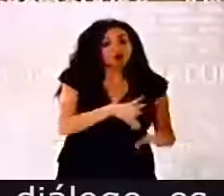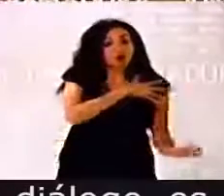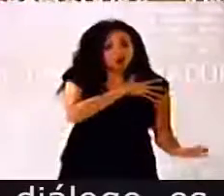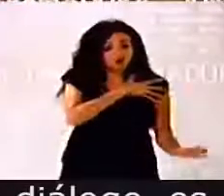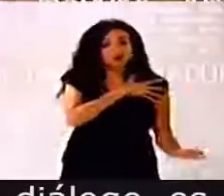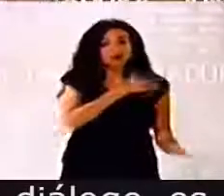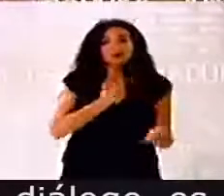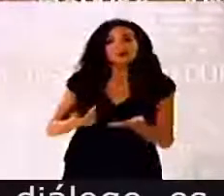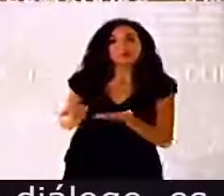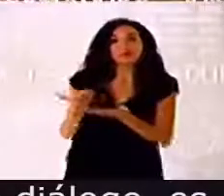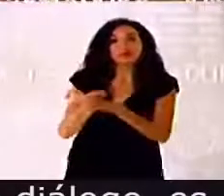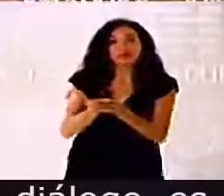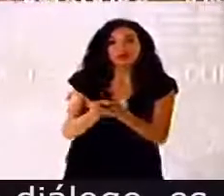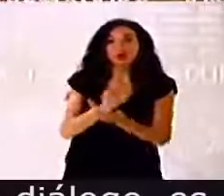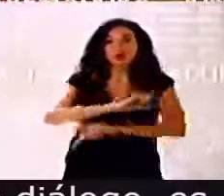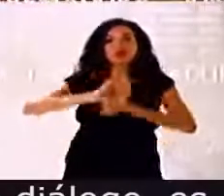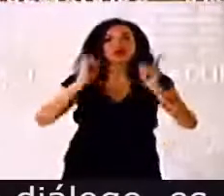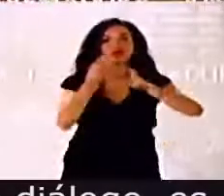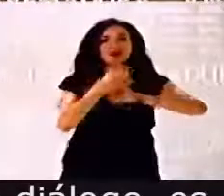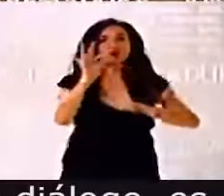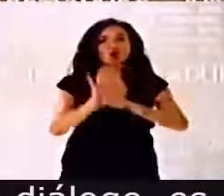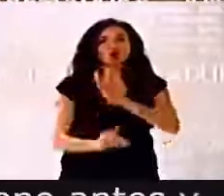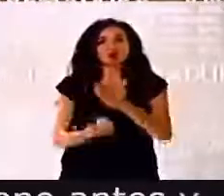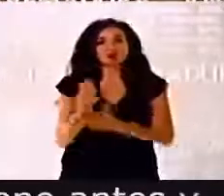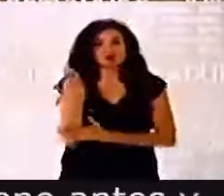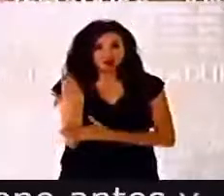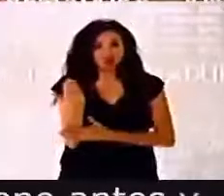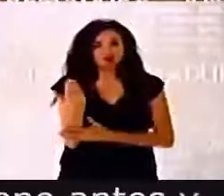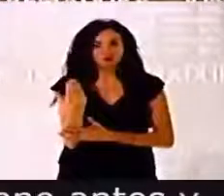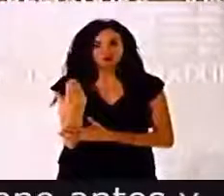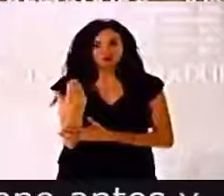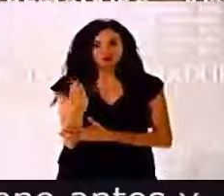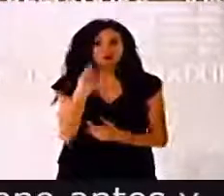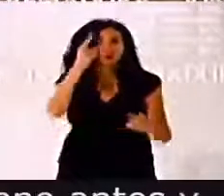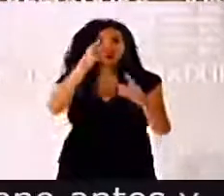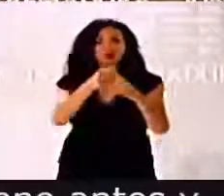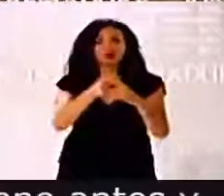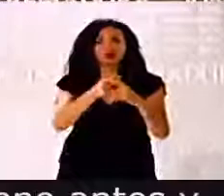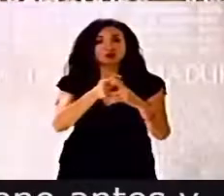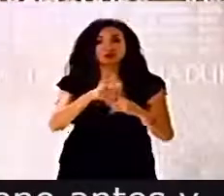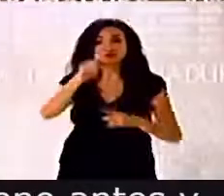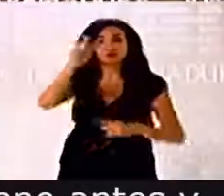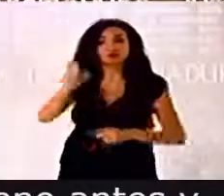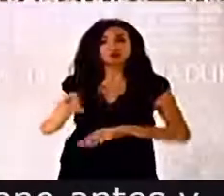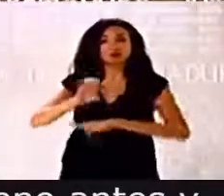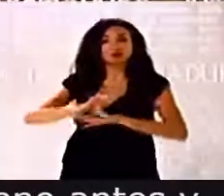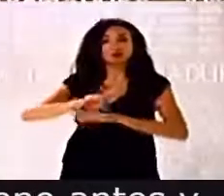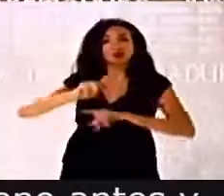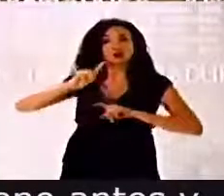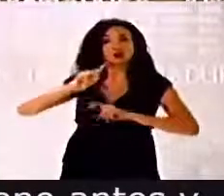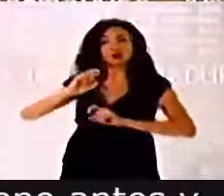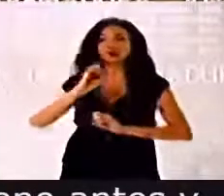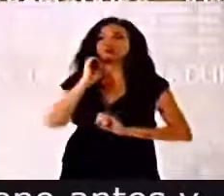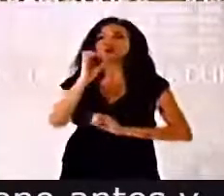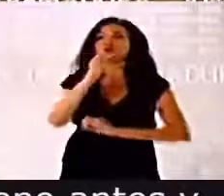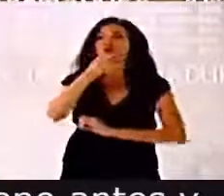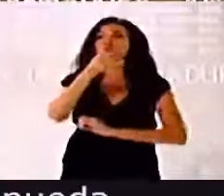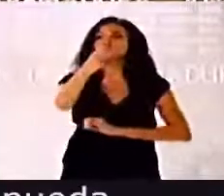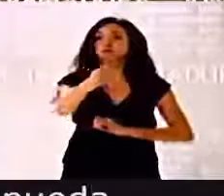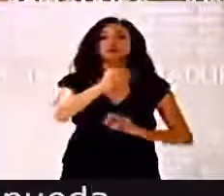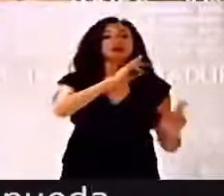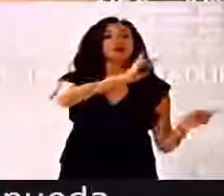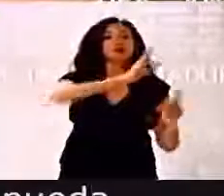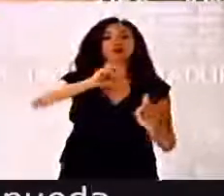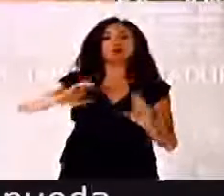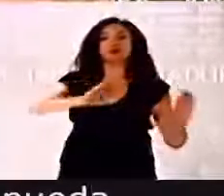hemos pedido una alteración del orden del día para que pueda comparecer la consejera de Educación y dar respuesta a las fuerzas políticas que es